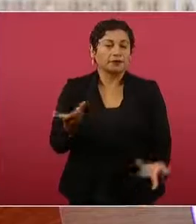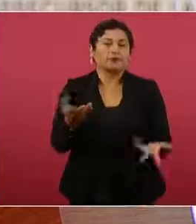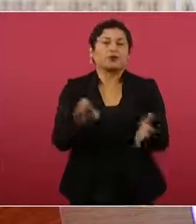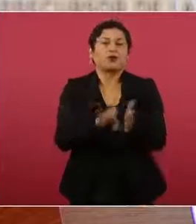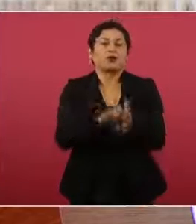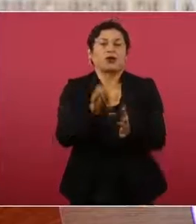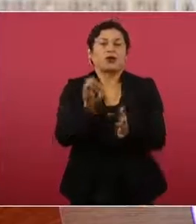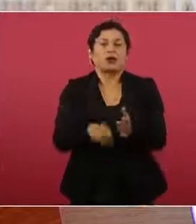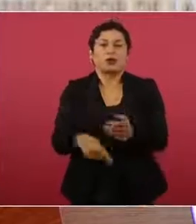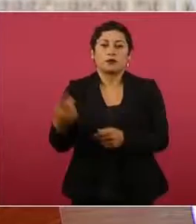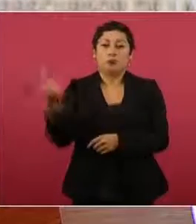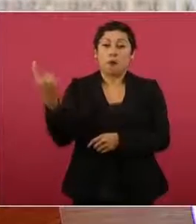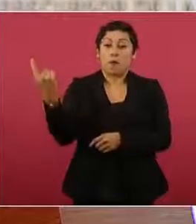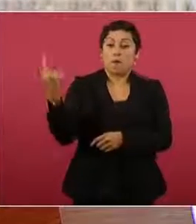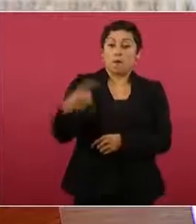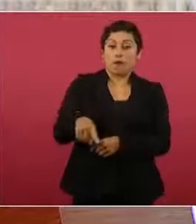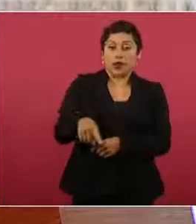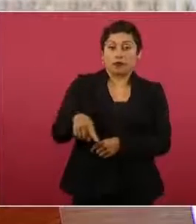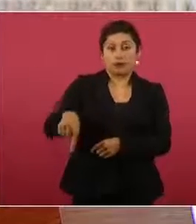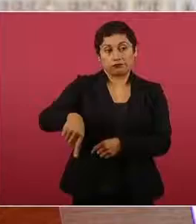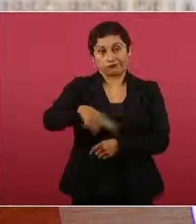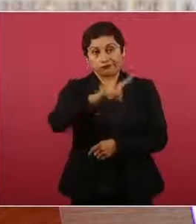contrato